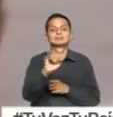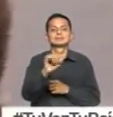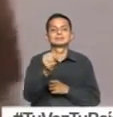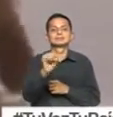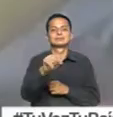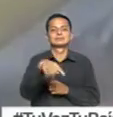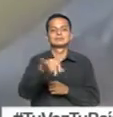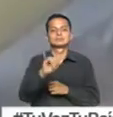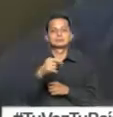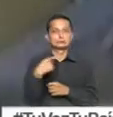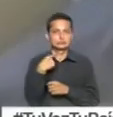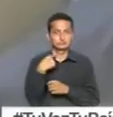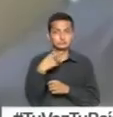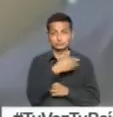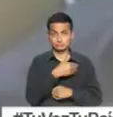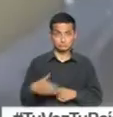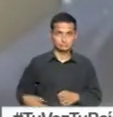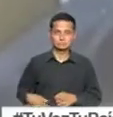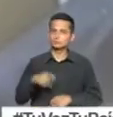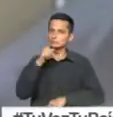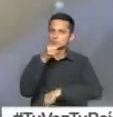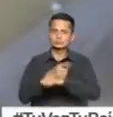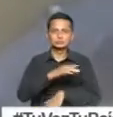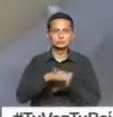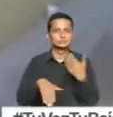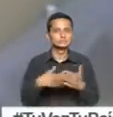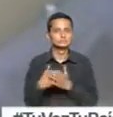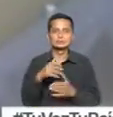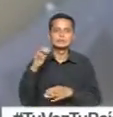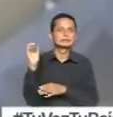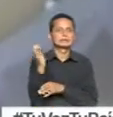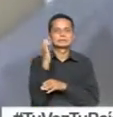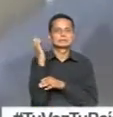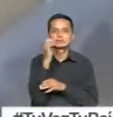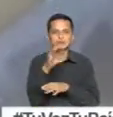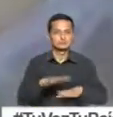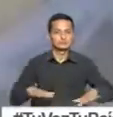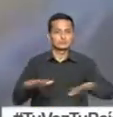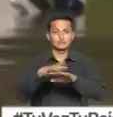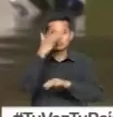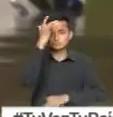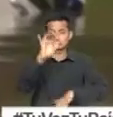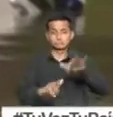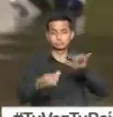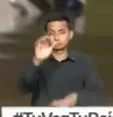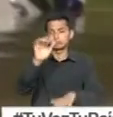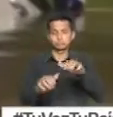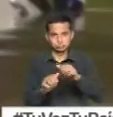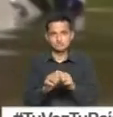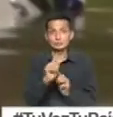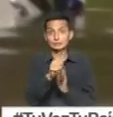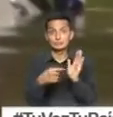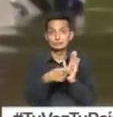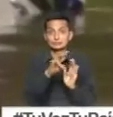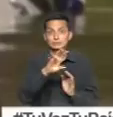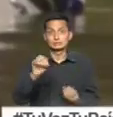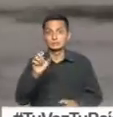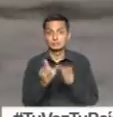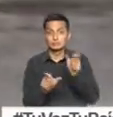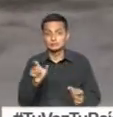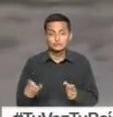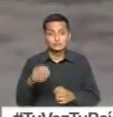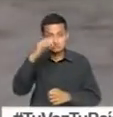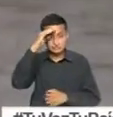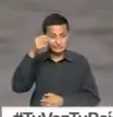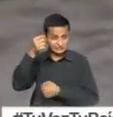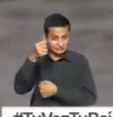El presidente Barack Obama ha declarado el estado de catástrofe natural en la región. Alrededor de 1.700 personas de la Guardia